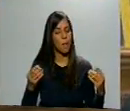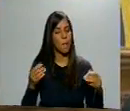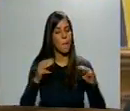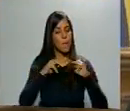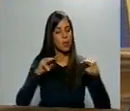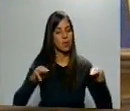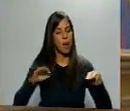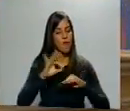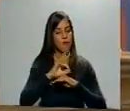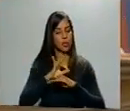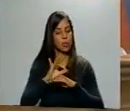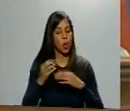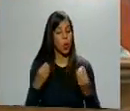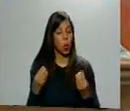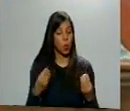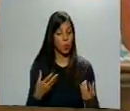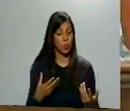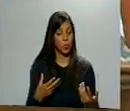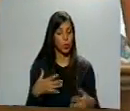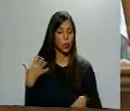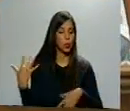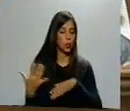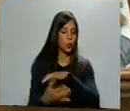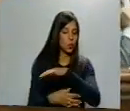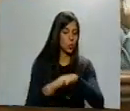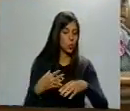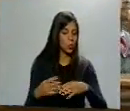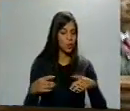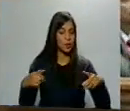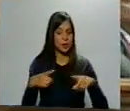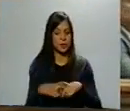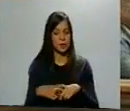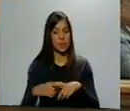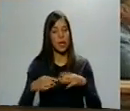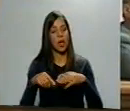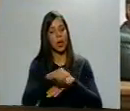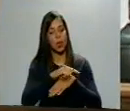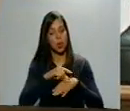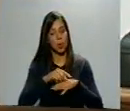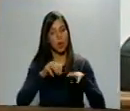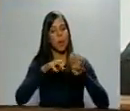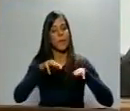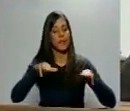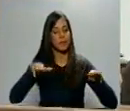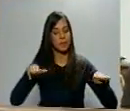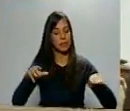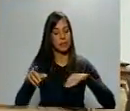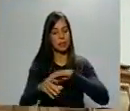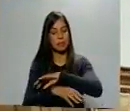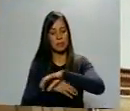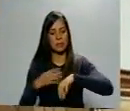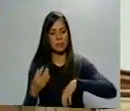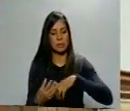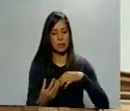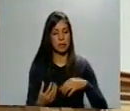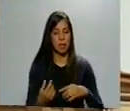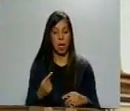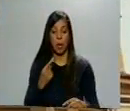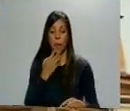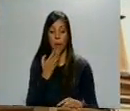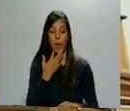metropolitano? Y eso trajo muchas dificultades al gobierno metropolitano, porque no había nada que